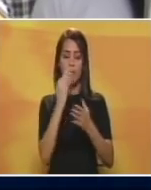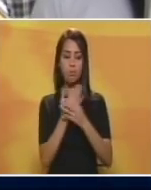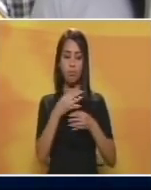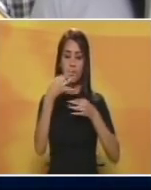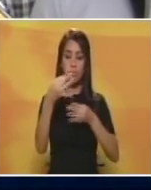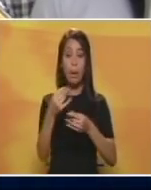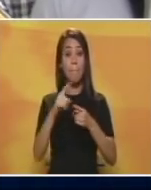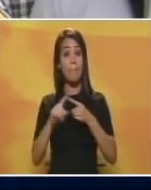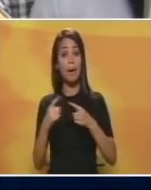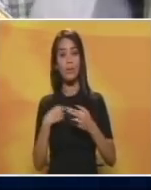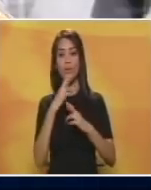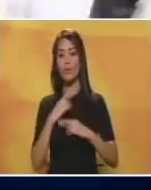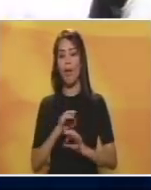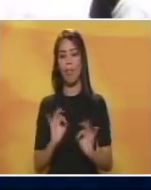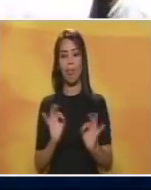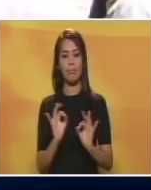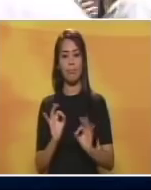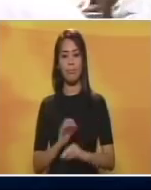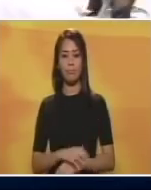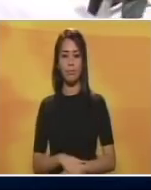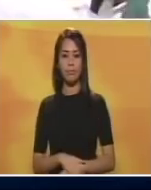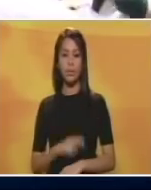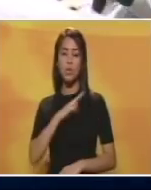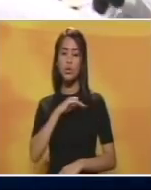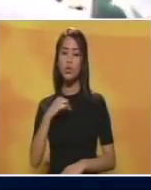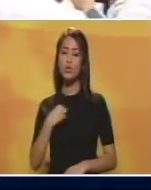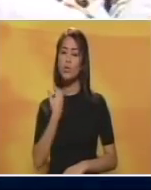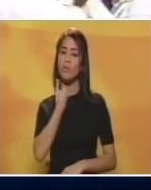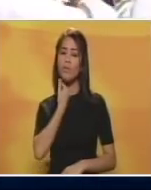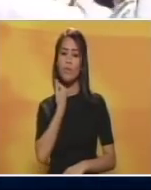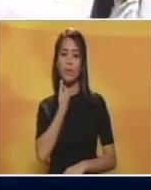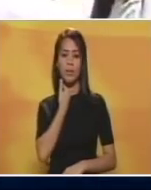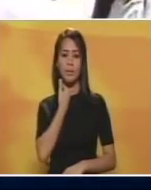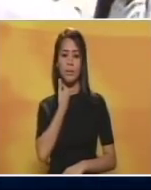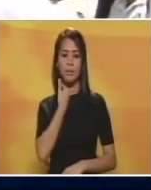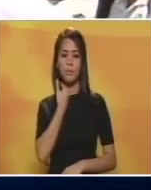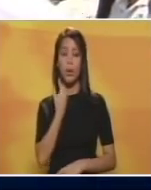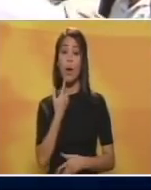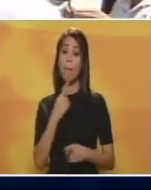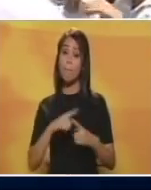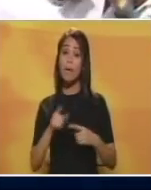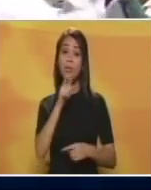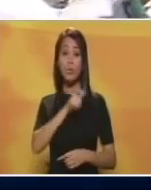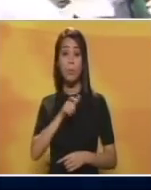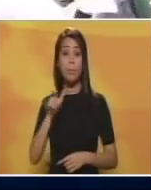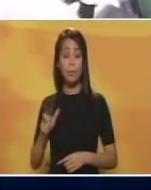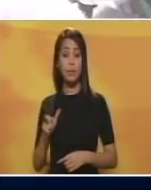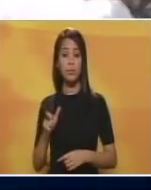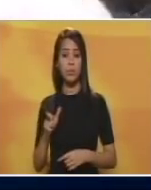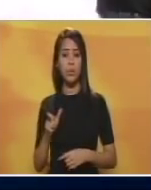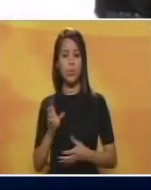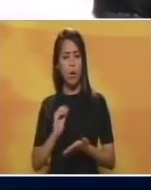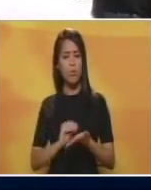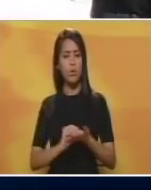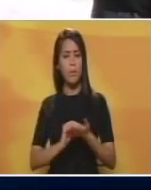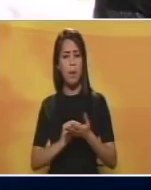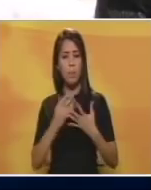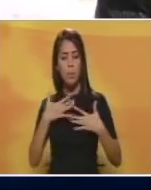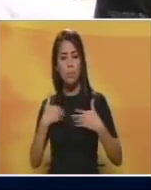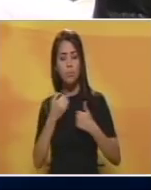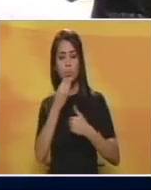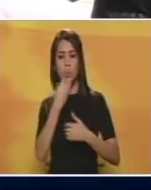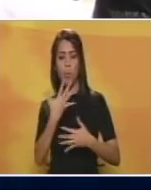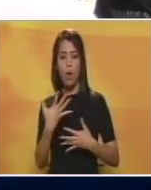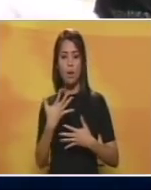no tenemos ninguna respuesta. Nosotros somos enfermos, pero somos gente que puede ser recuperable. Tenemos